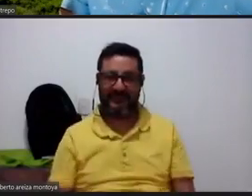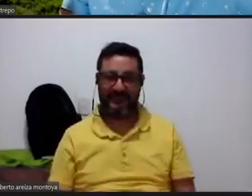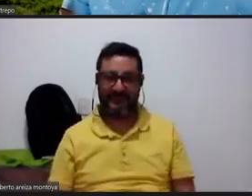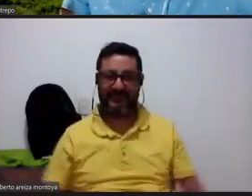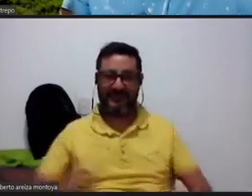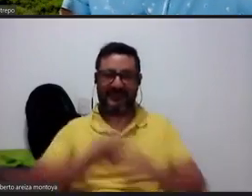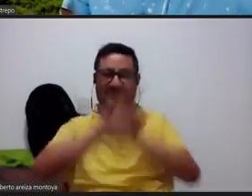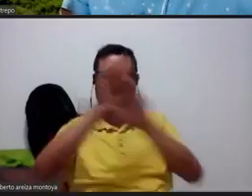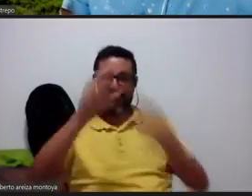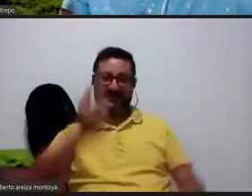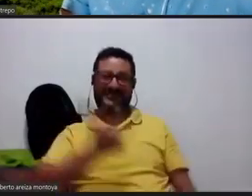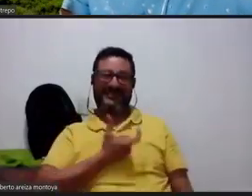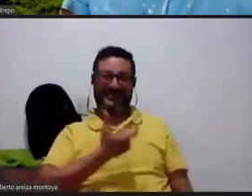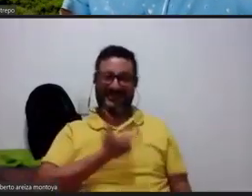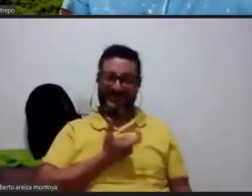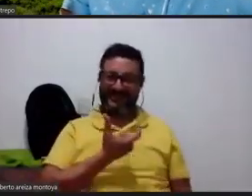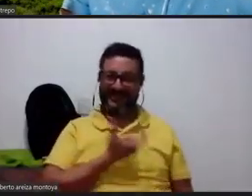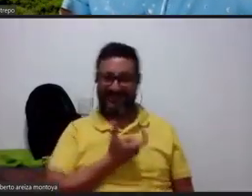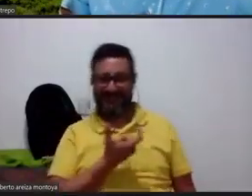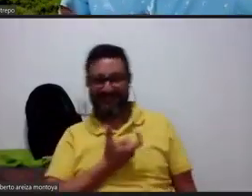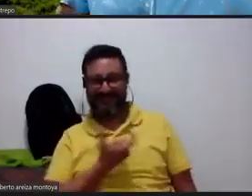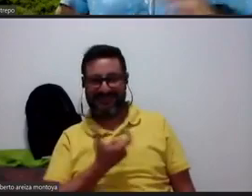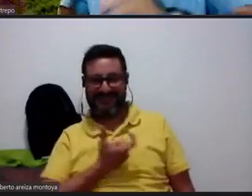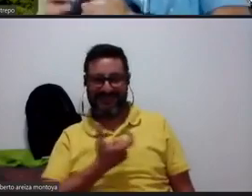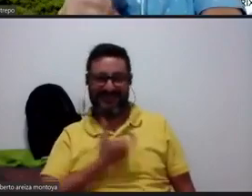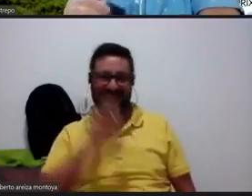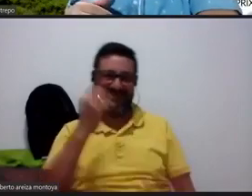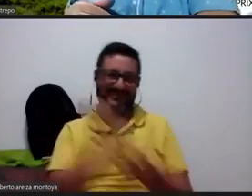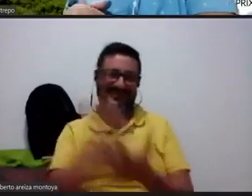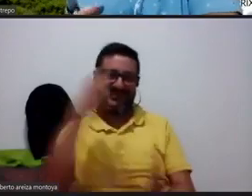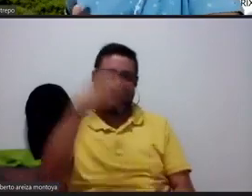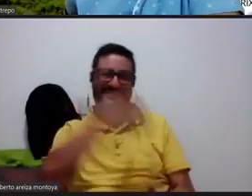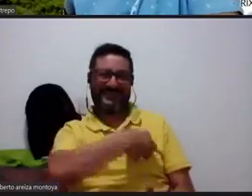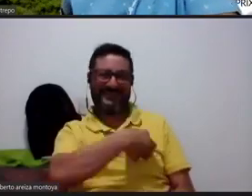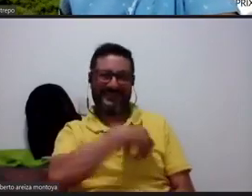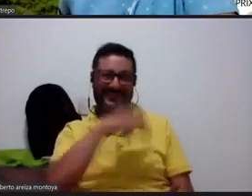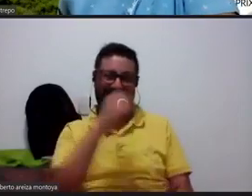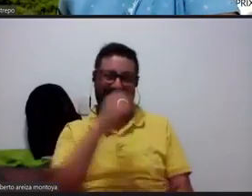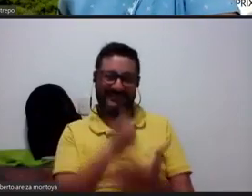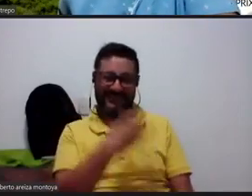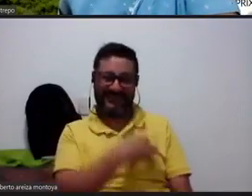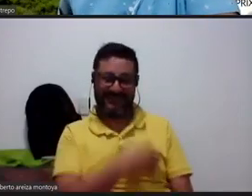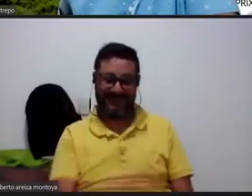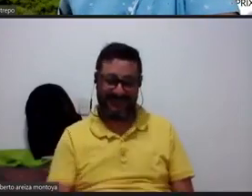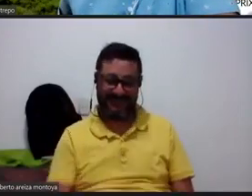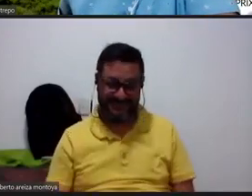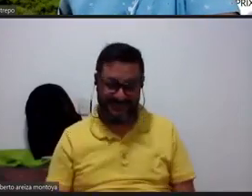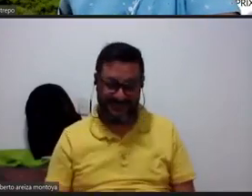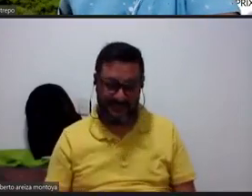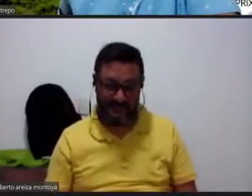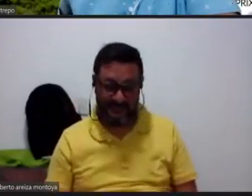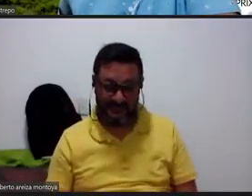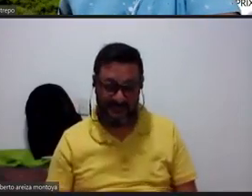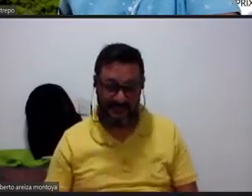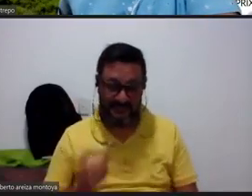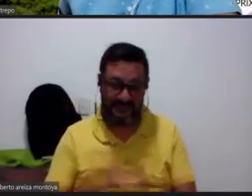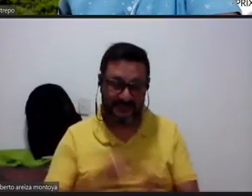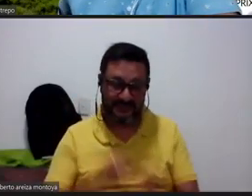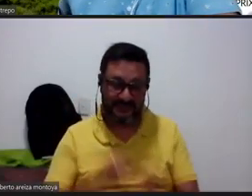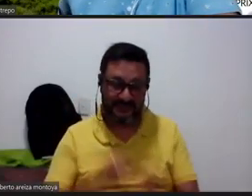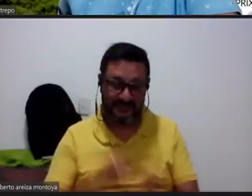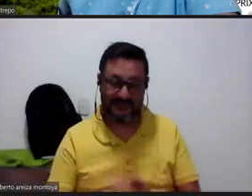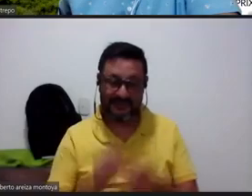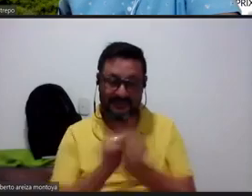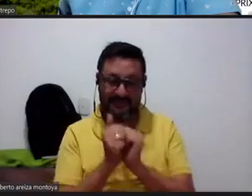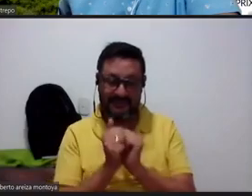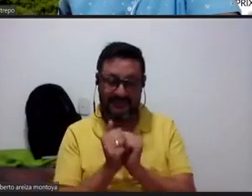de medallas, de premios, de un montón de cosas, pero eso no se puede quedar ahí, eso tiene que ir más allá. Nosotros como deportistas tenemos